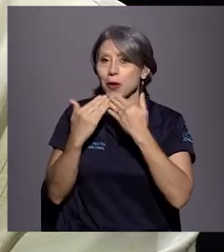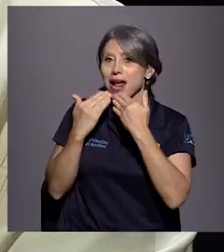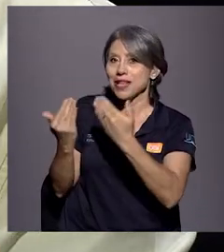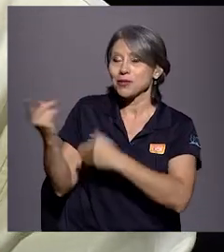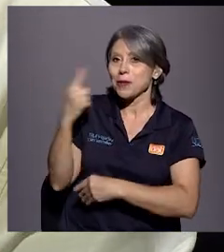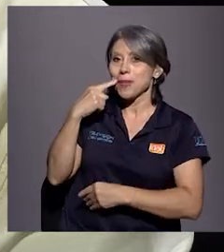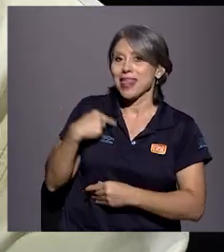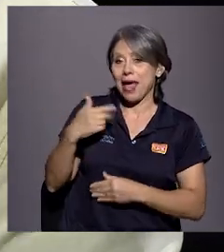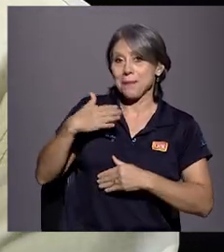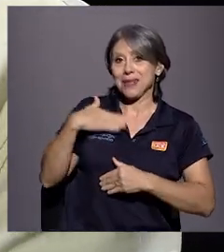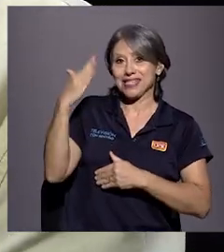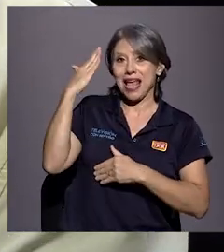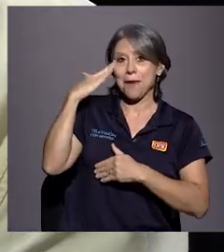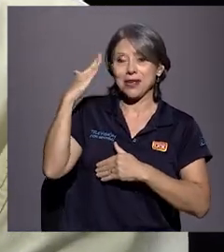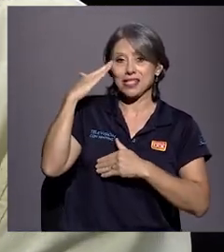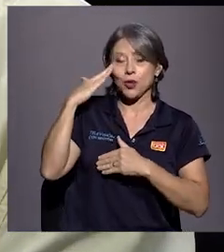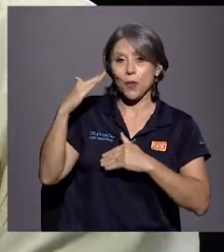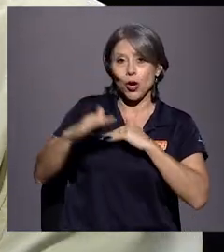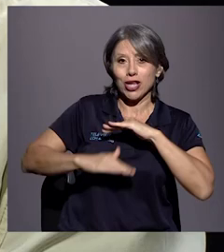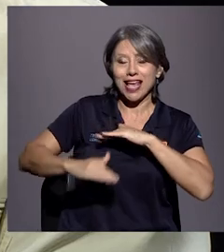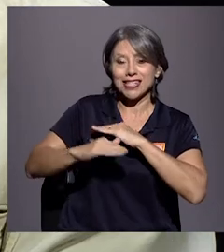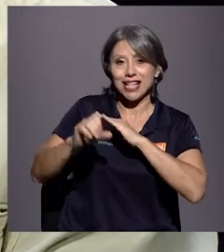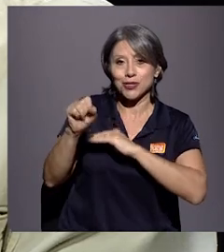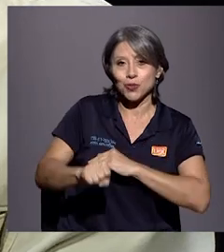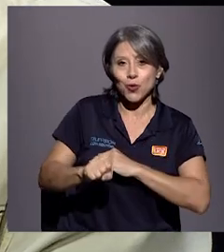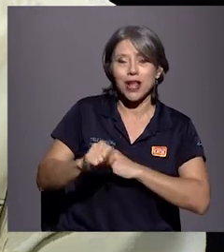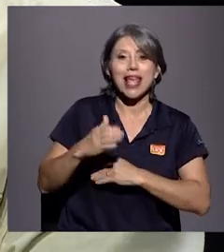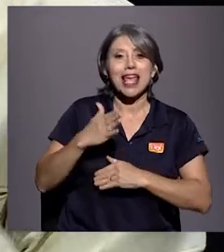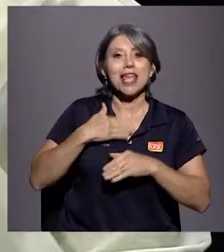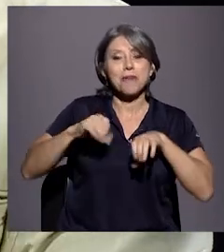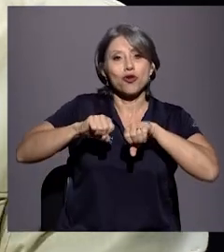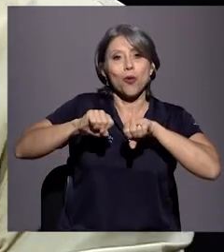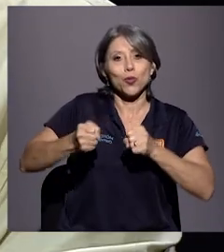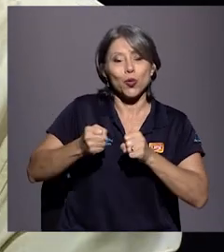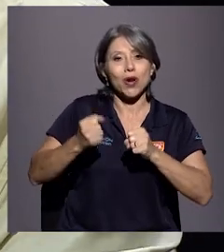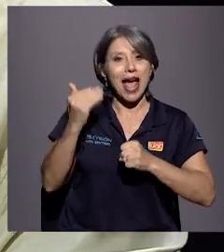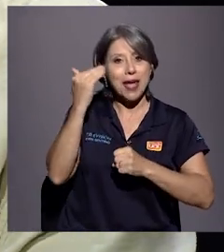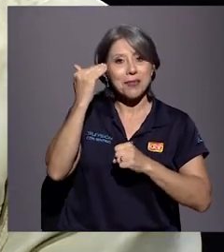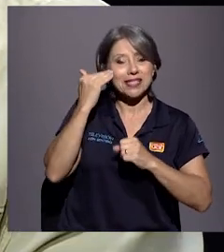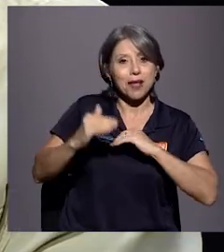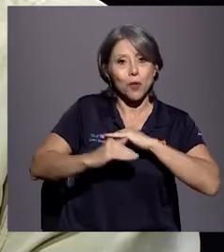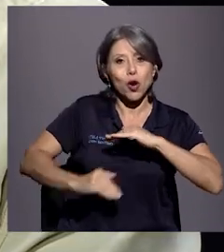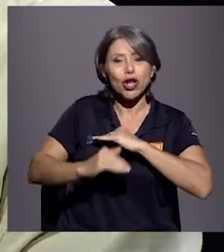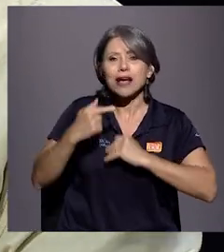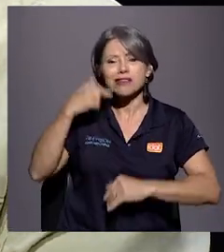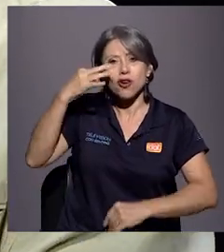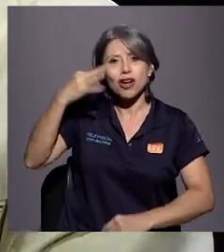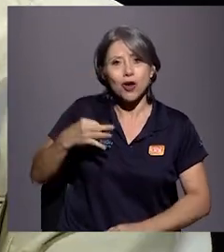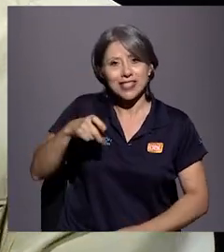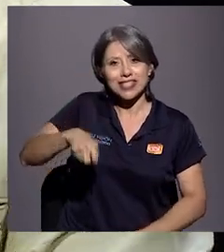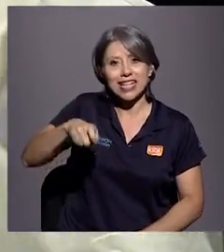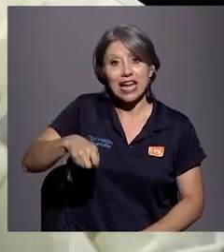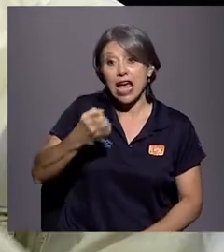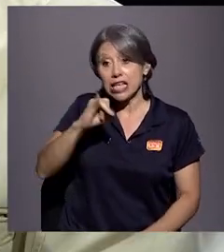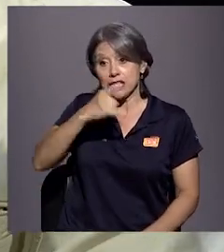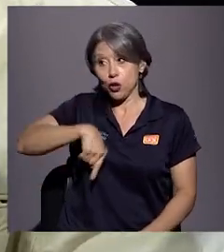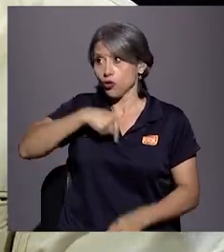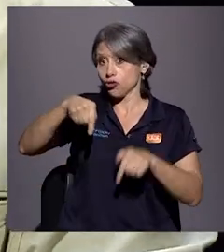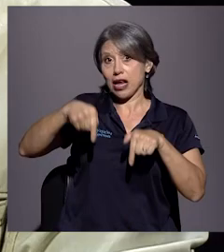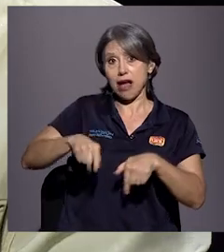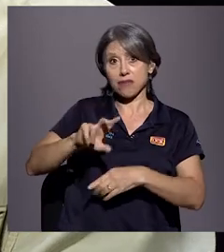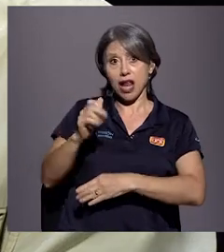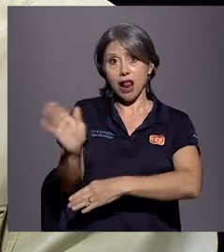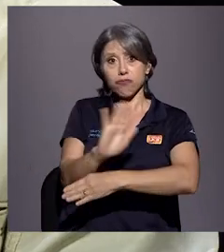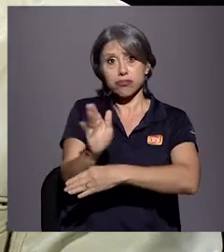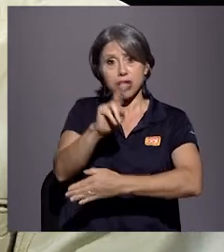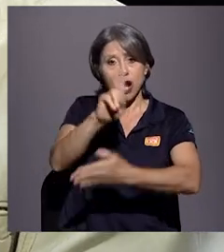mis epistemologías del sur y mi ruptura epistemológica que yo pienso que es necesaria. Y si estamos en un canal de